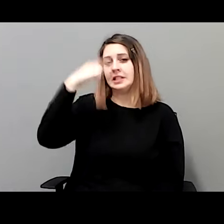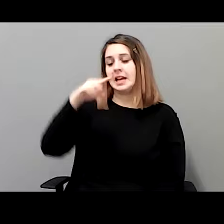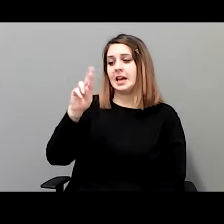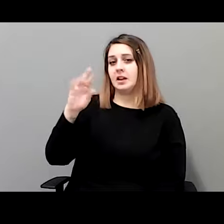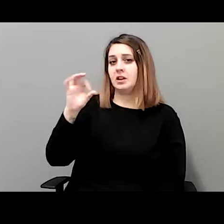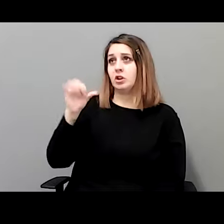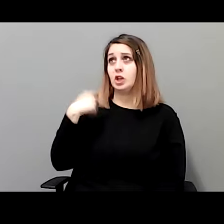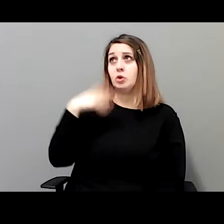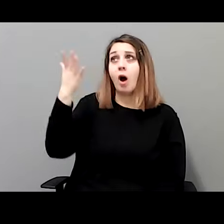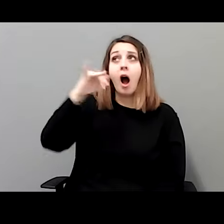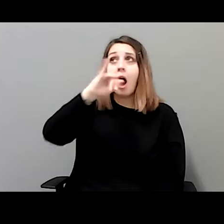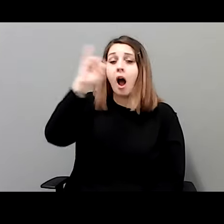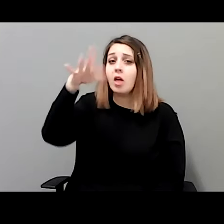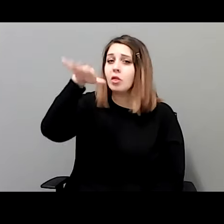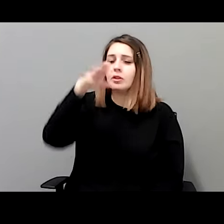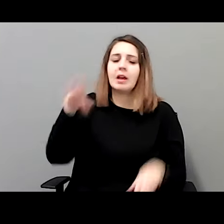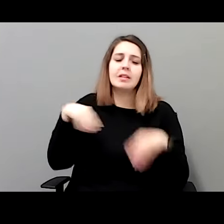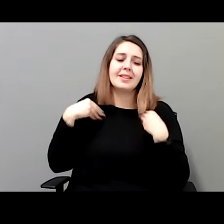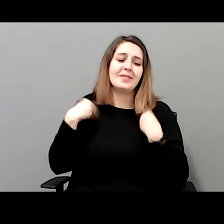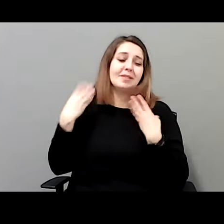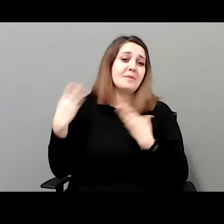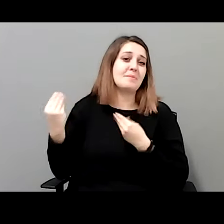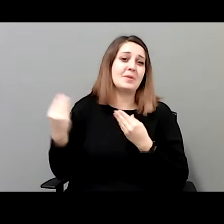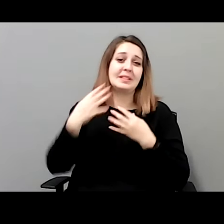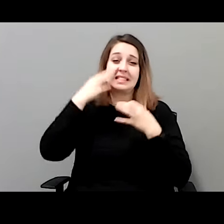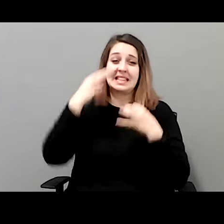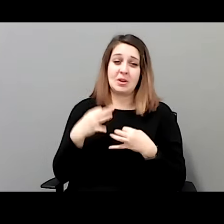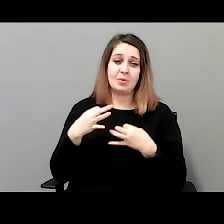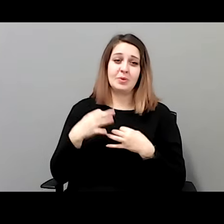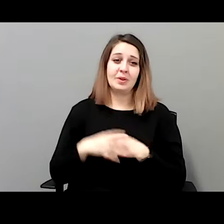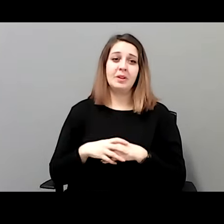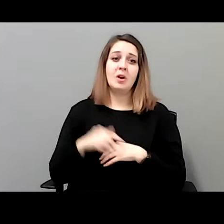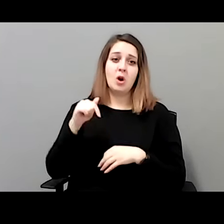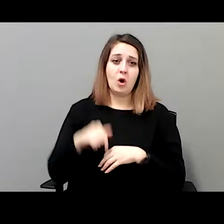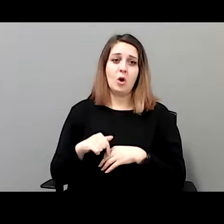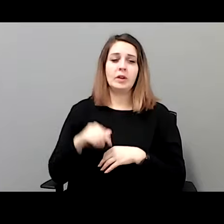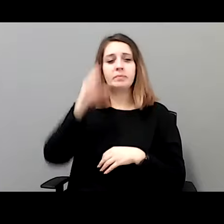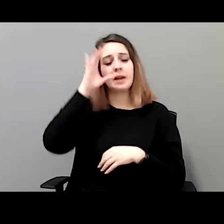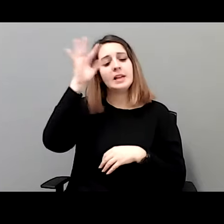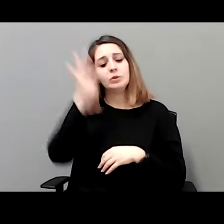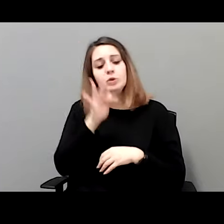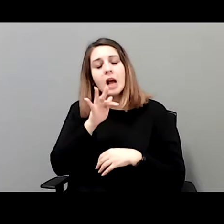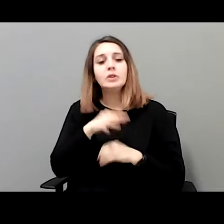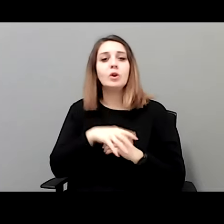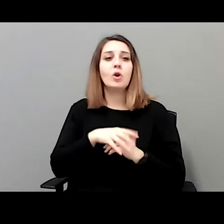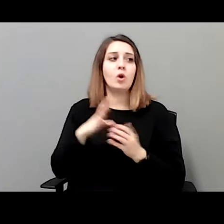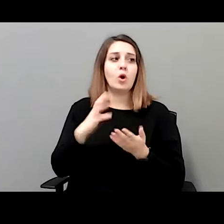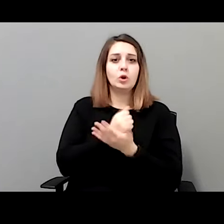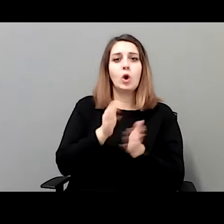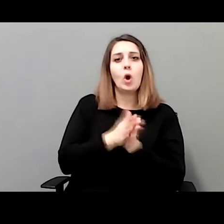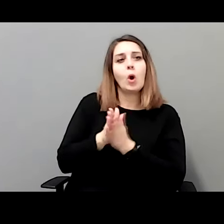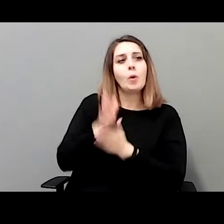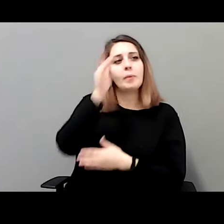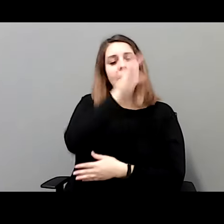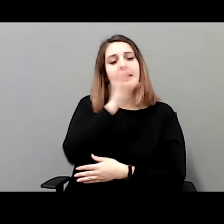donde estés vas a disfrutar muchísimo, vas a disfrutar mucho hoy, escuchando a todas tus